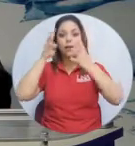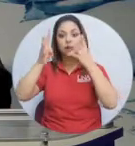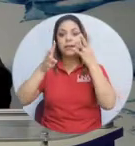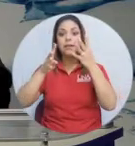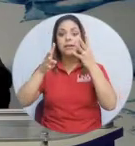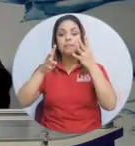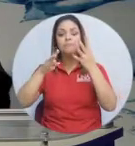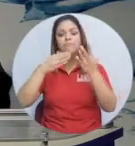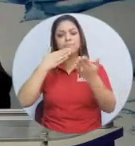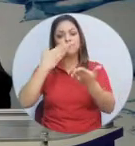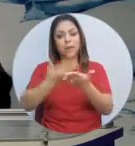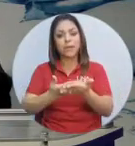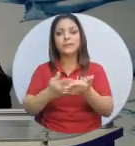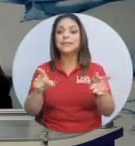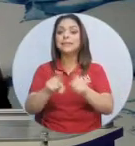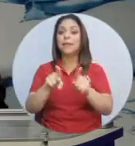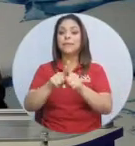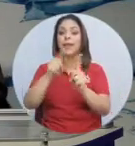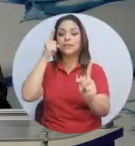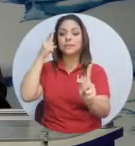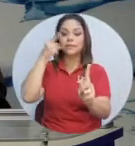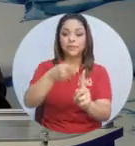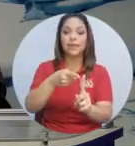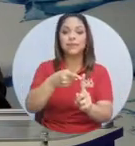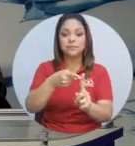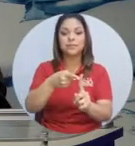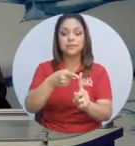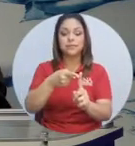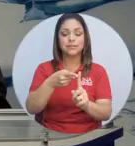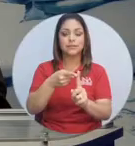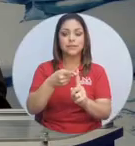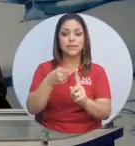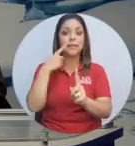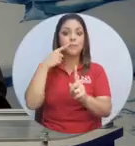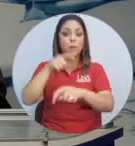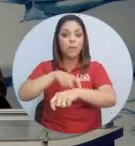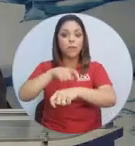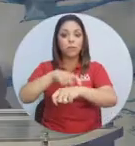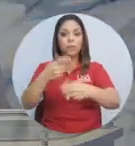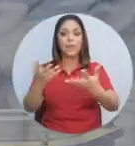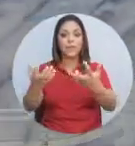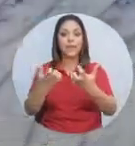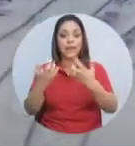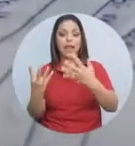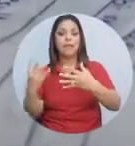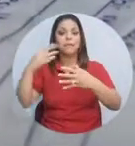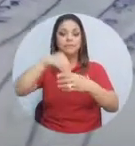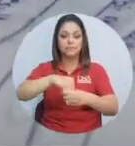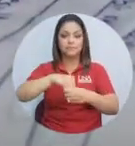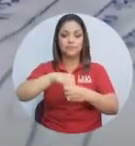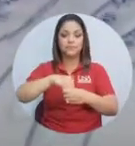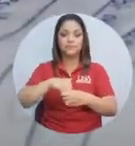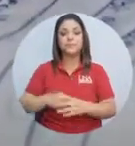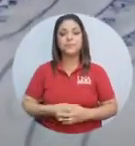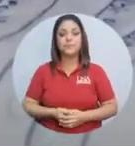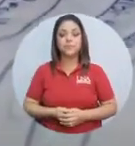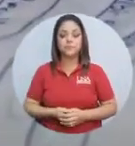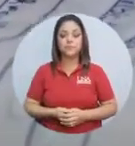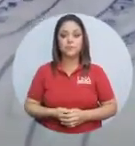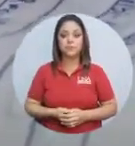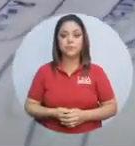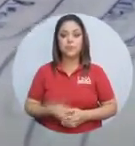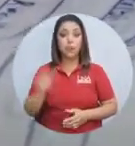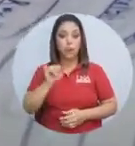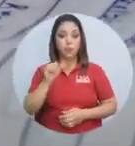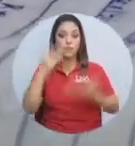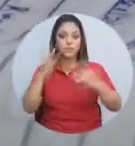muy acertadas al contexto en el que se quieren implementar, ¿verdad? Como hemos